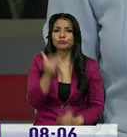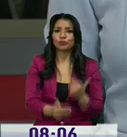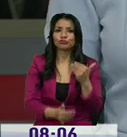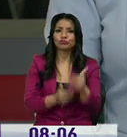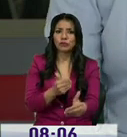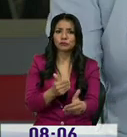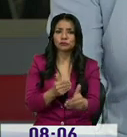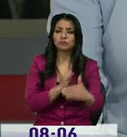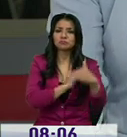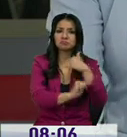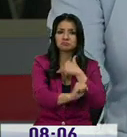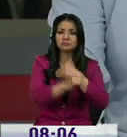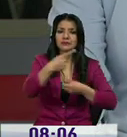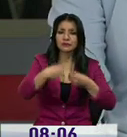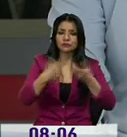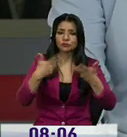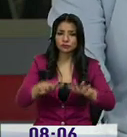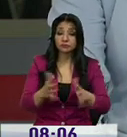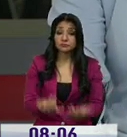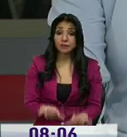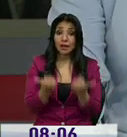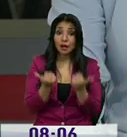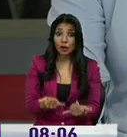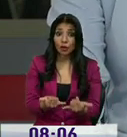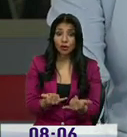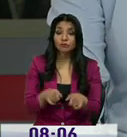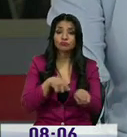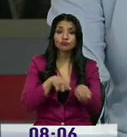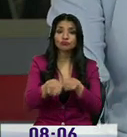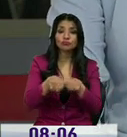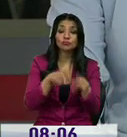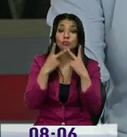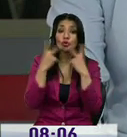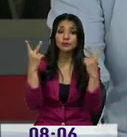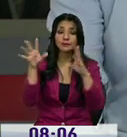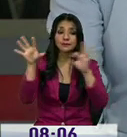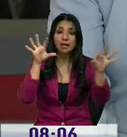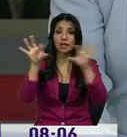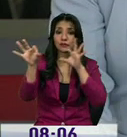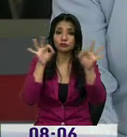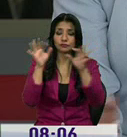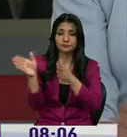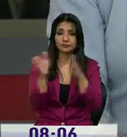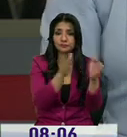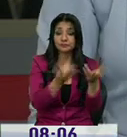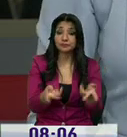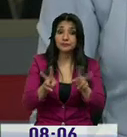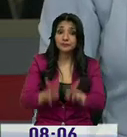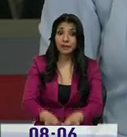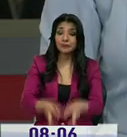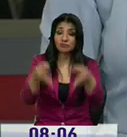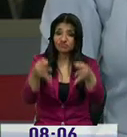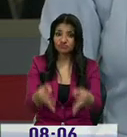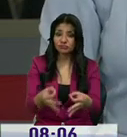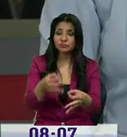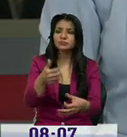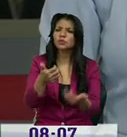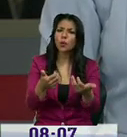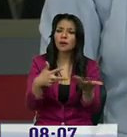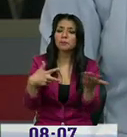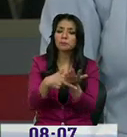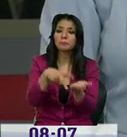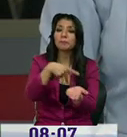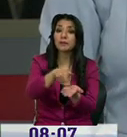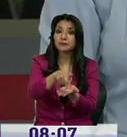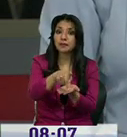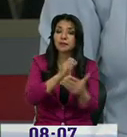operativo del Metro de Quito. Actualmente está en marcha un concurso público de selección. Además, está por definirse cuál sería la tarifa para